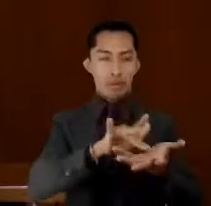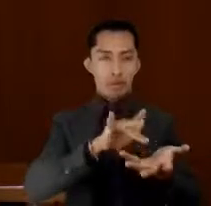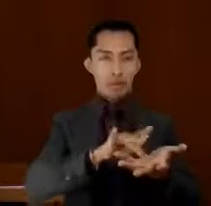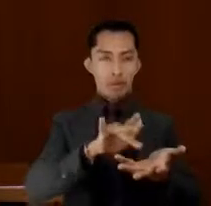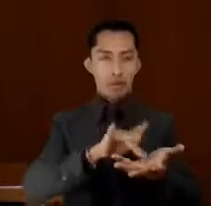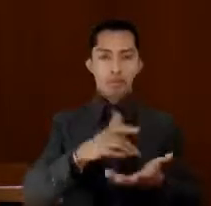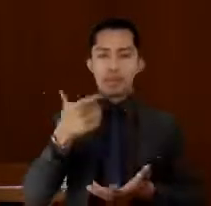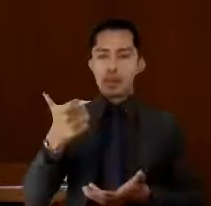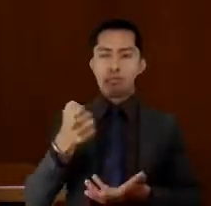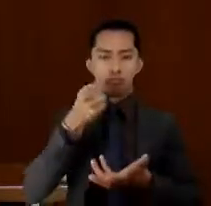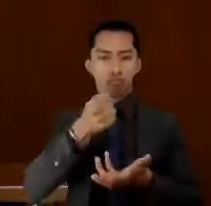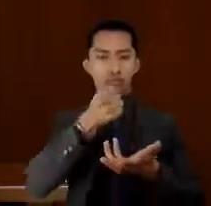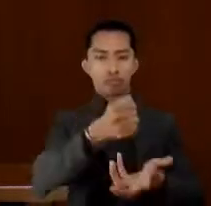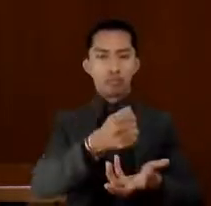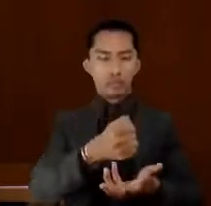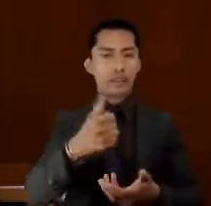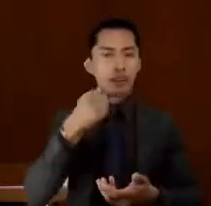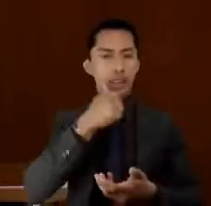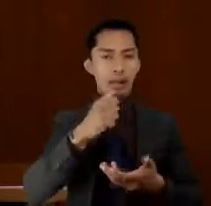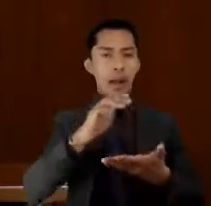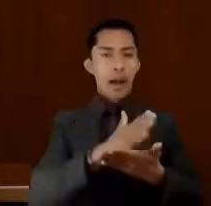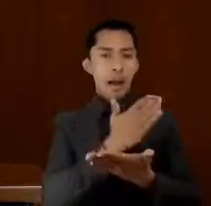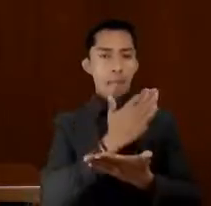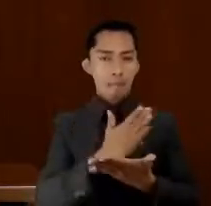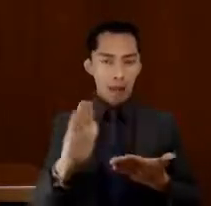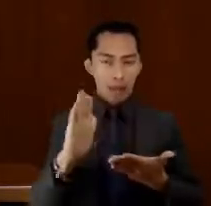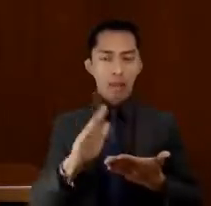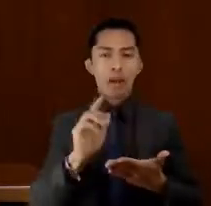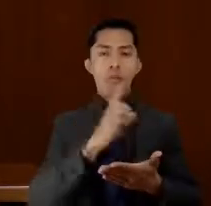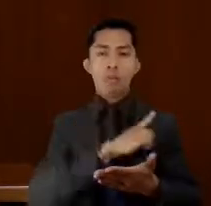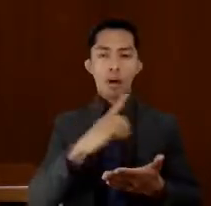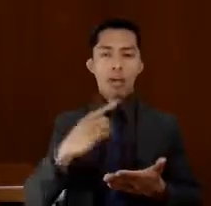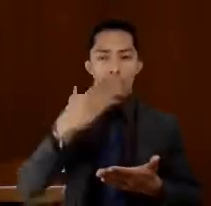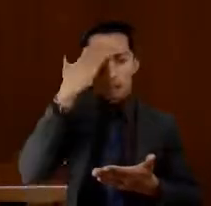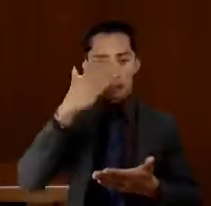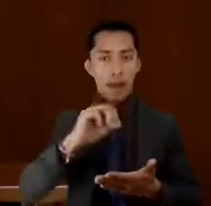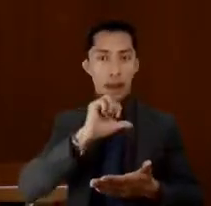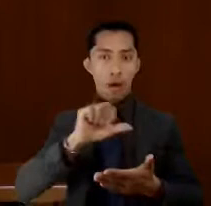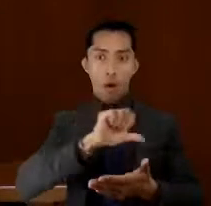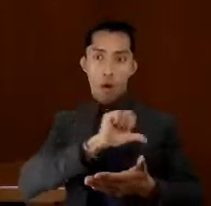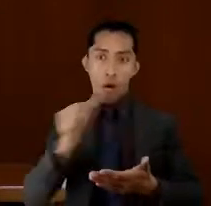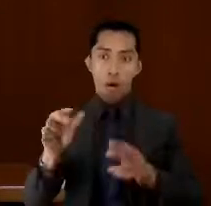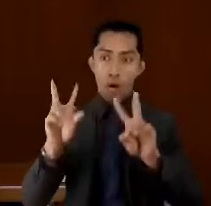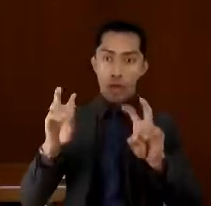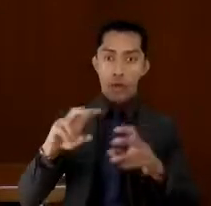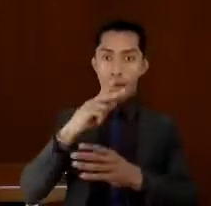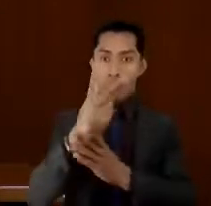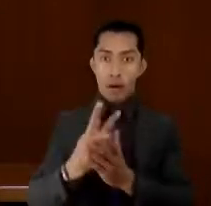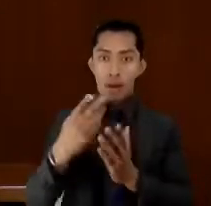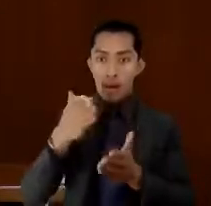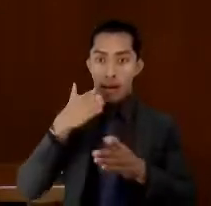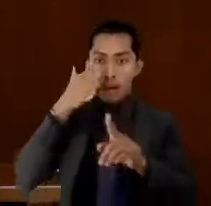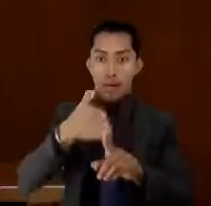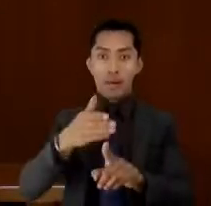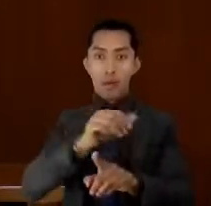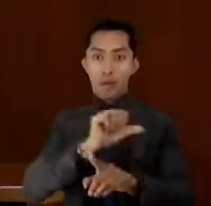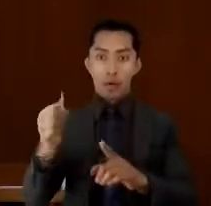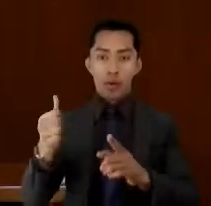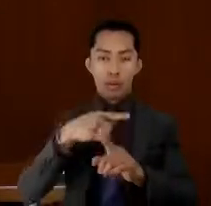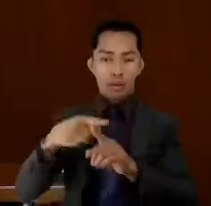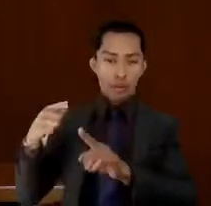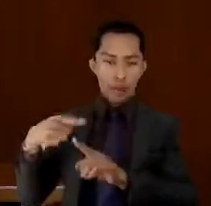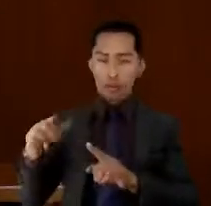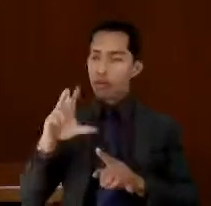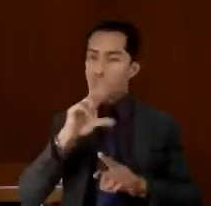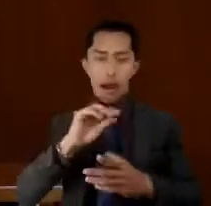Dicho fondo se establecerá de forma separada e identificable respecto de cualquier otro ramo o programa destinado a otros propósitos en